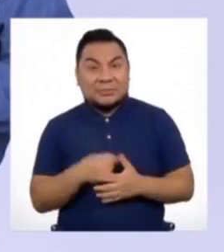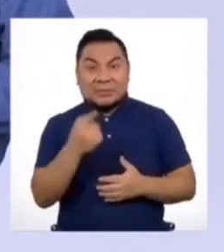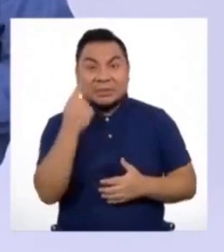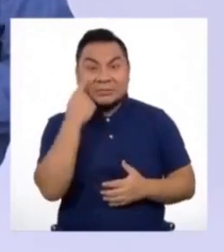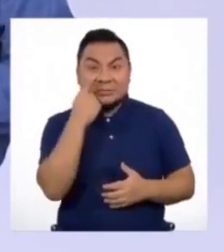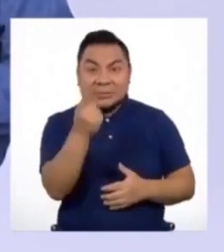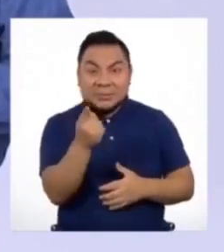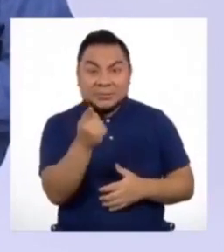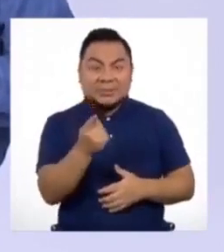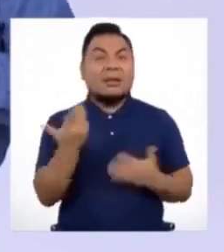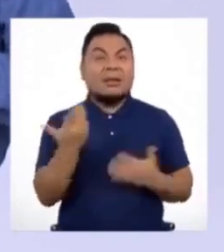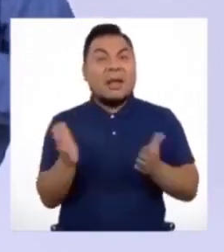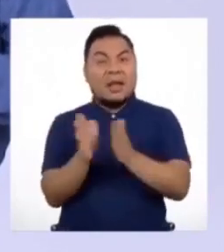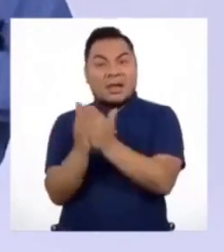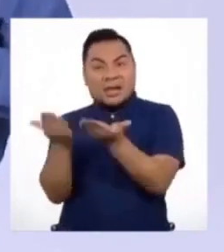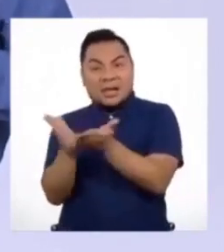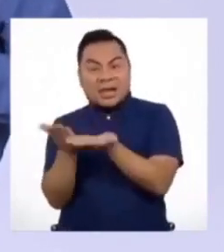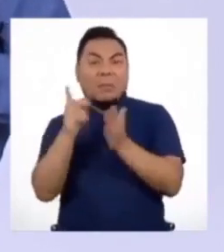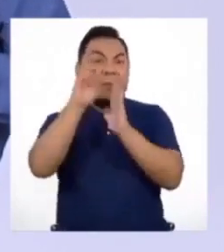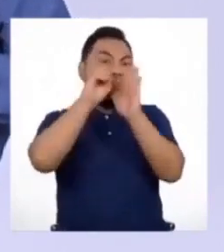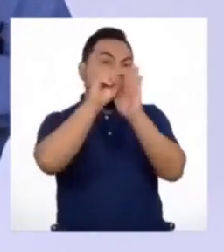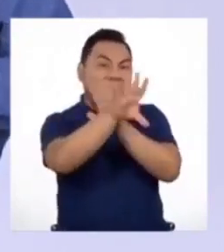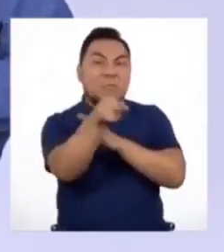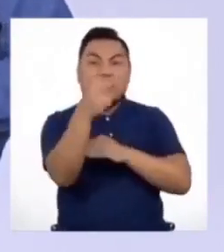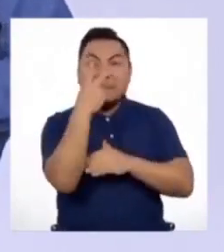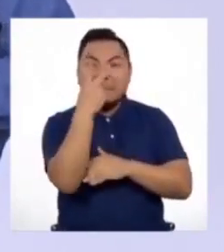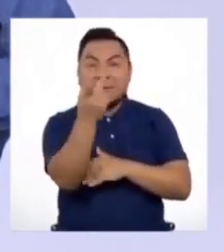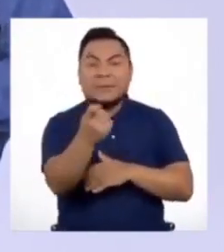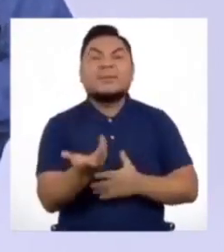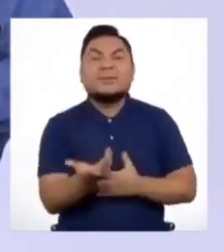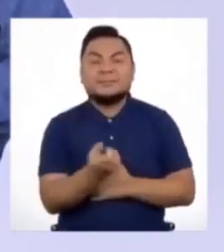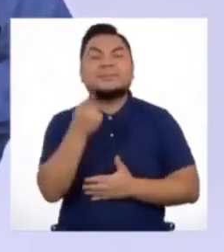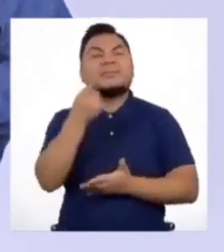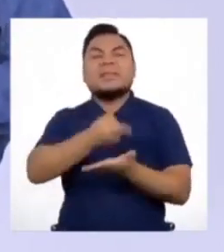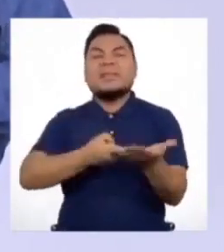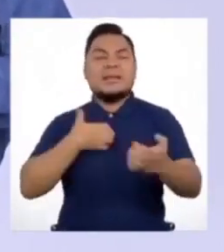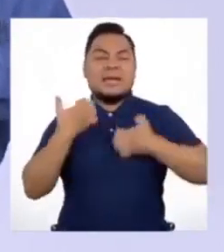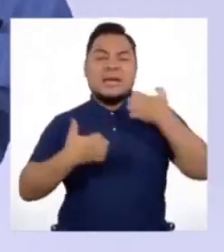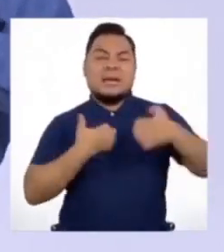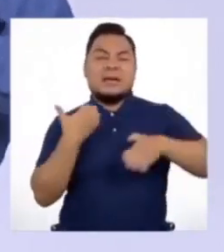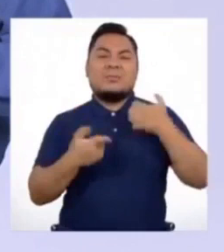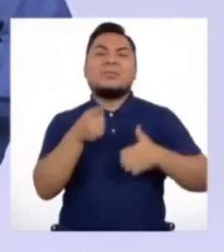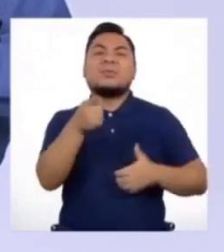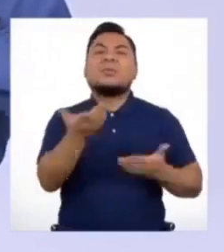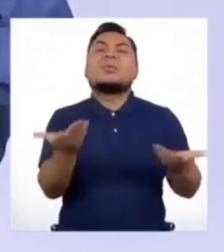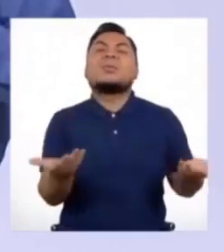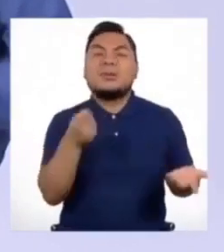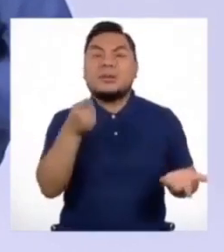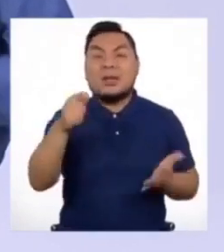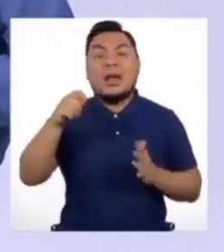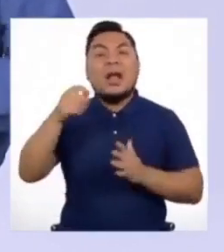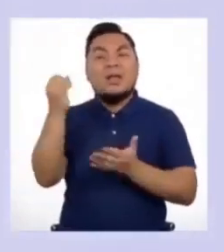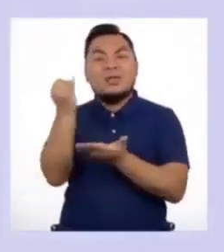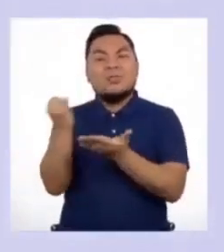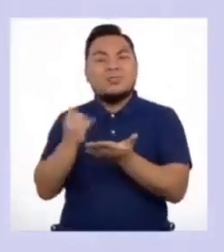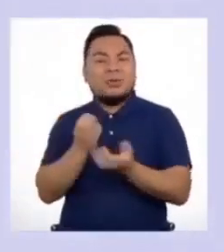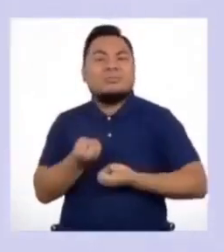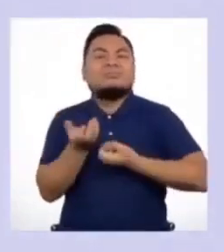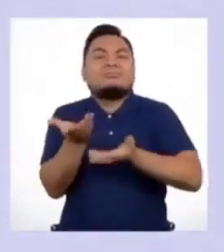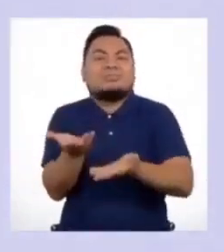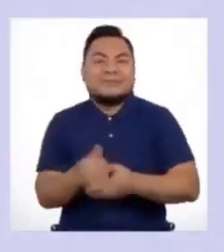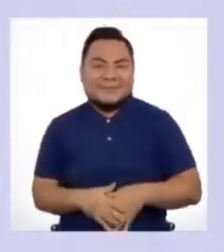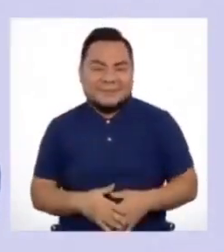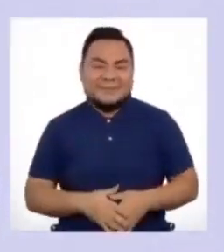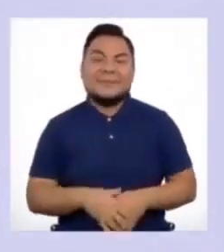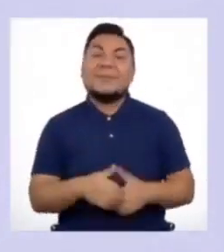la ilustración de algún libro o película que hayan visto. ¿Qué emociones recuerdas que esos dibujos expresaban? Muy